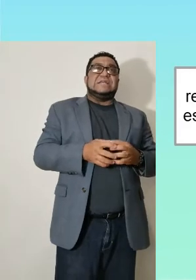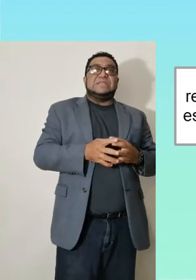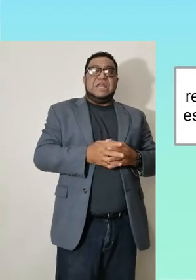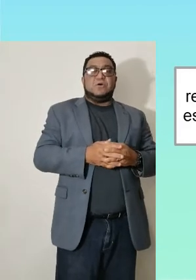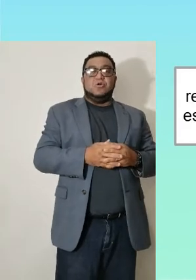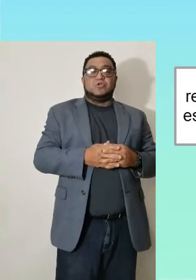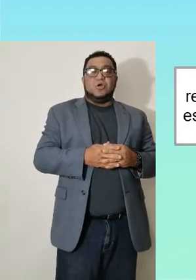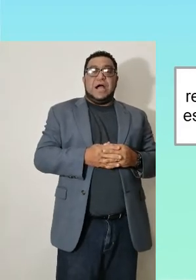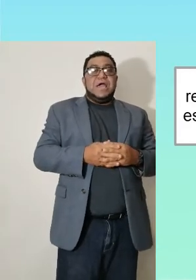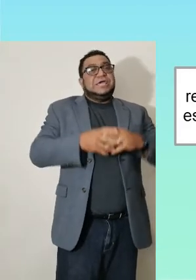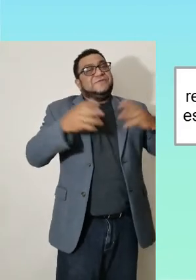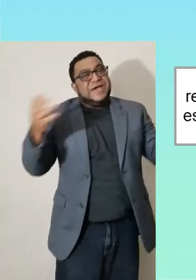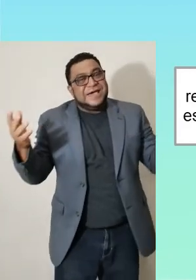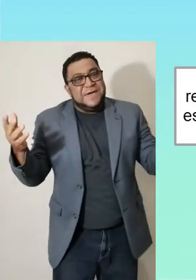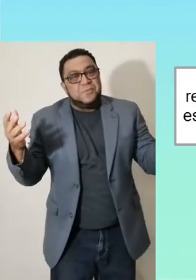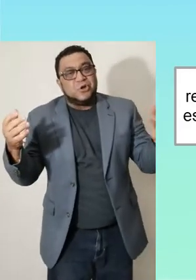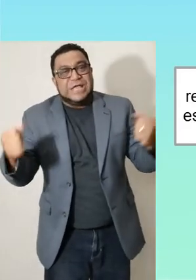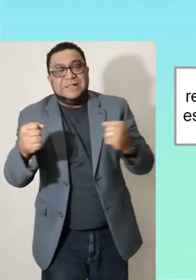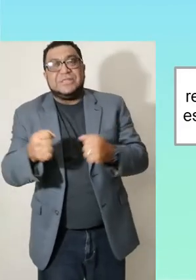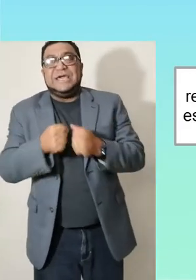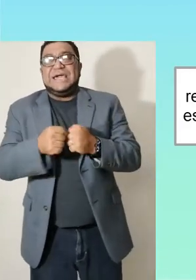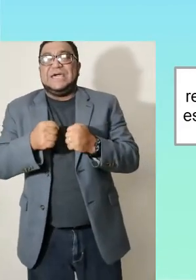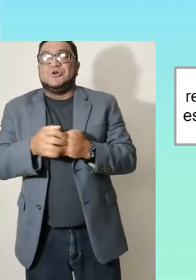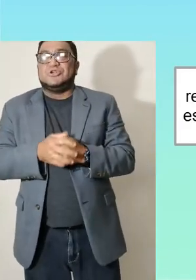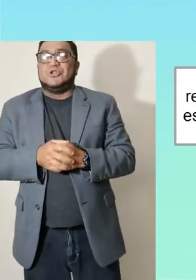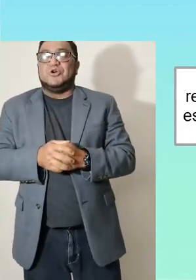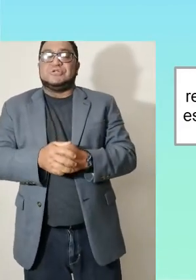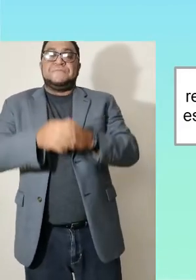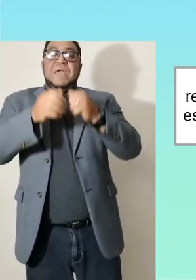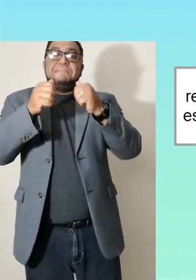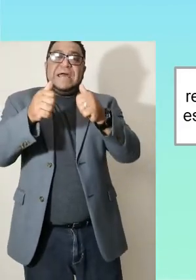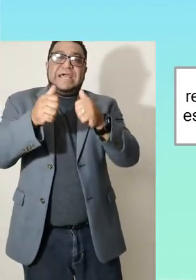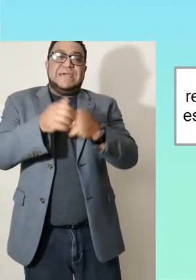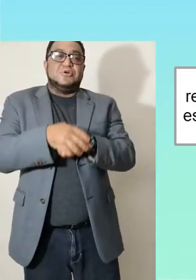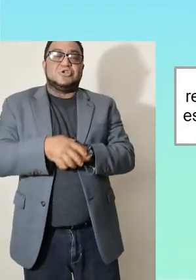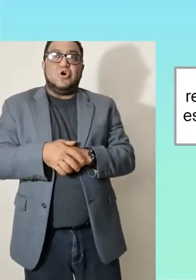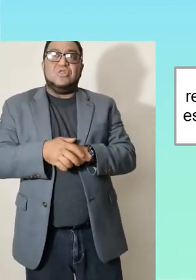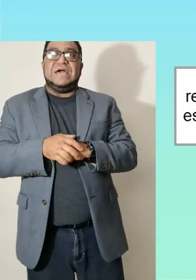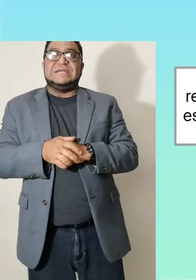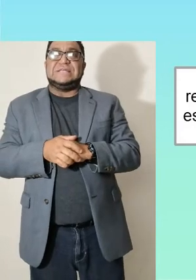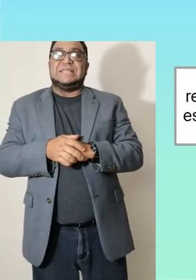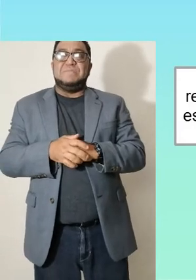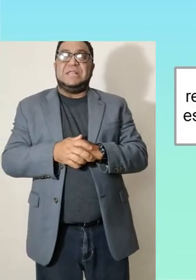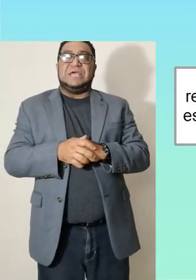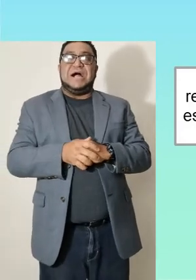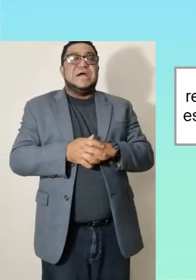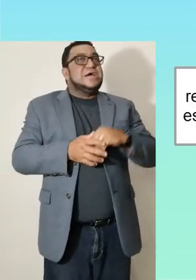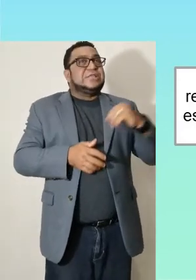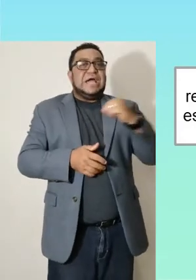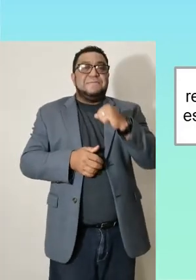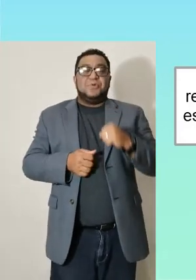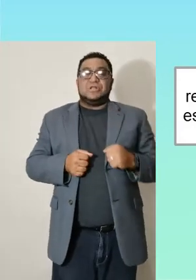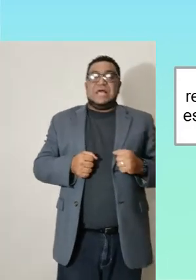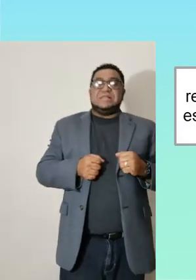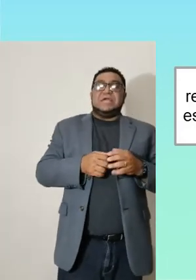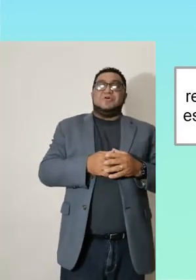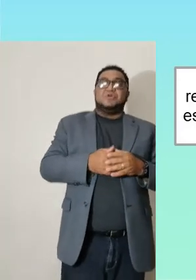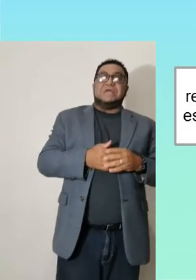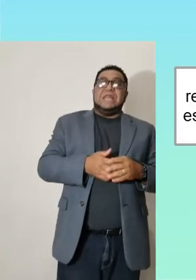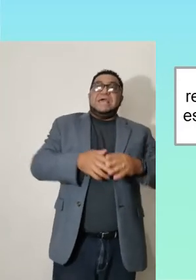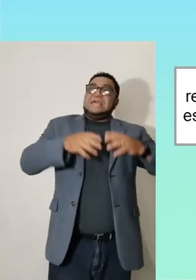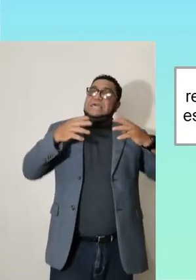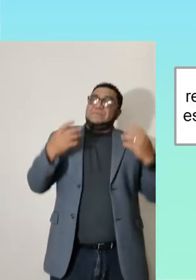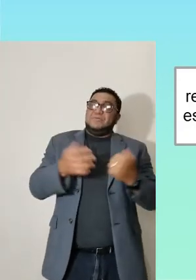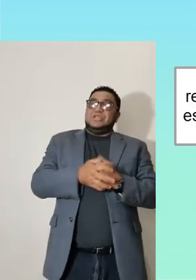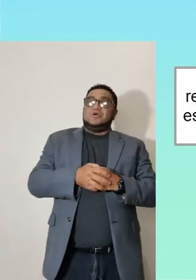la casa de la cultura y ven que importante es que nosotros manejamos toda esta temática tan importante